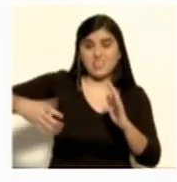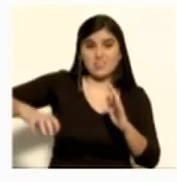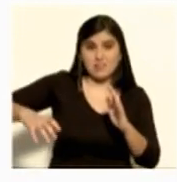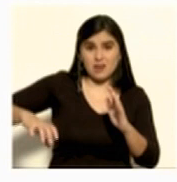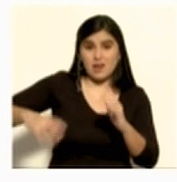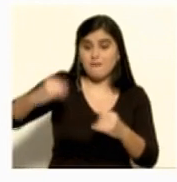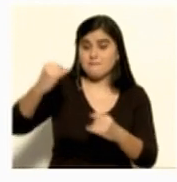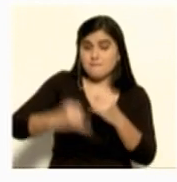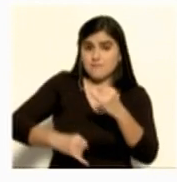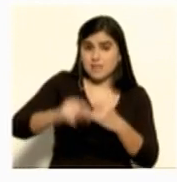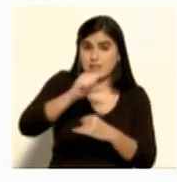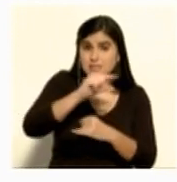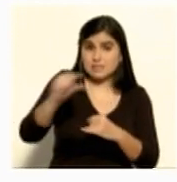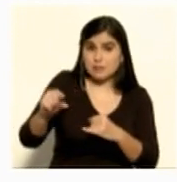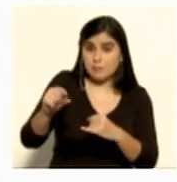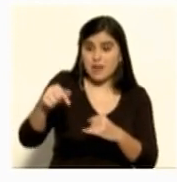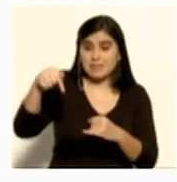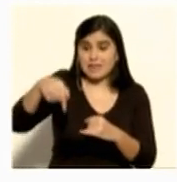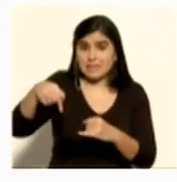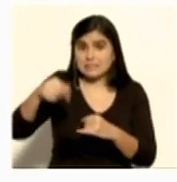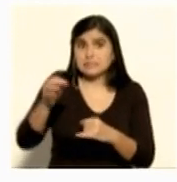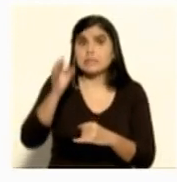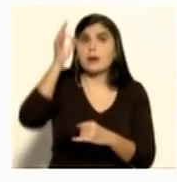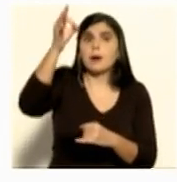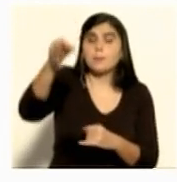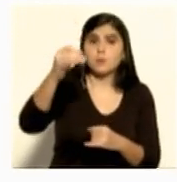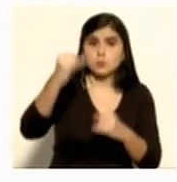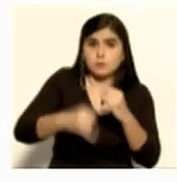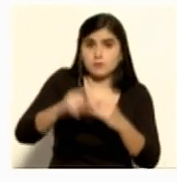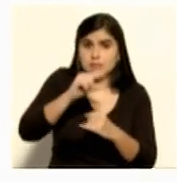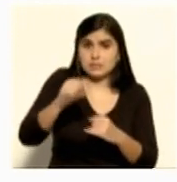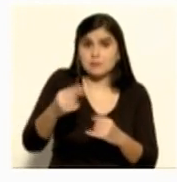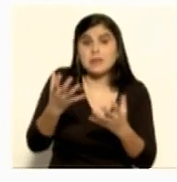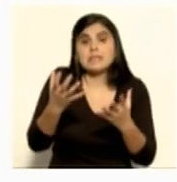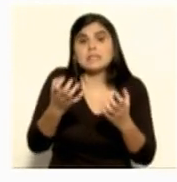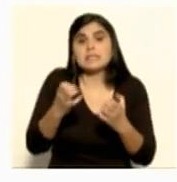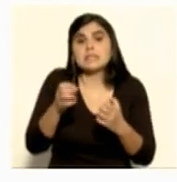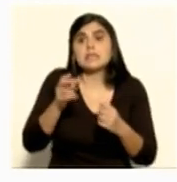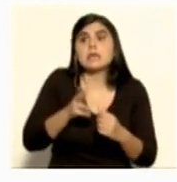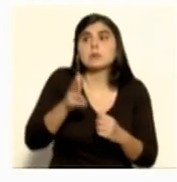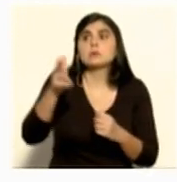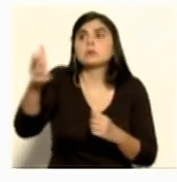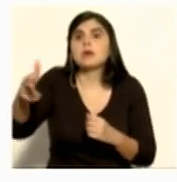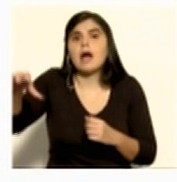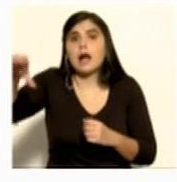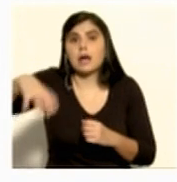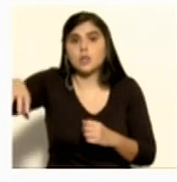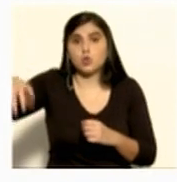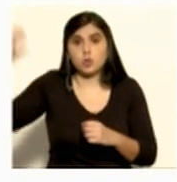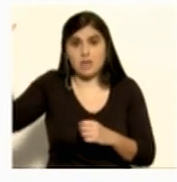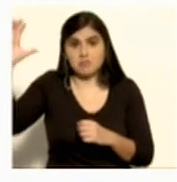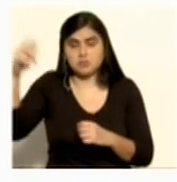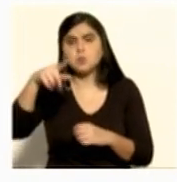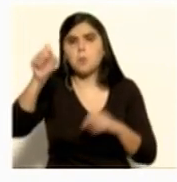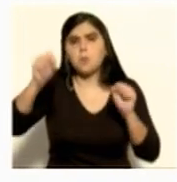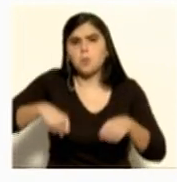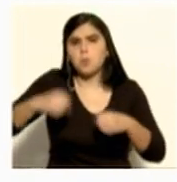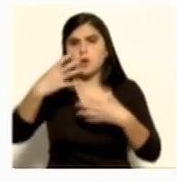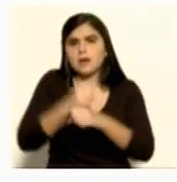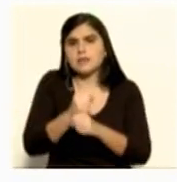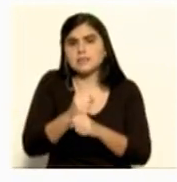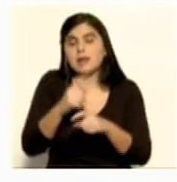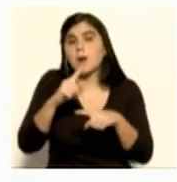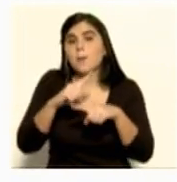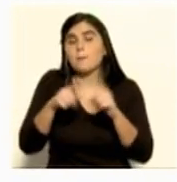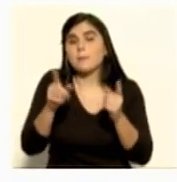de semana, la próxima semana, decidan trasladarse hacia los cantones amarillos, pueden hacerlo con la